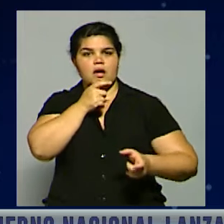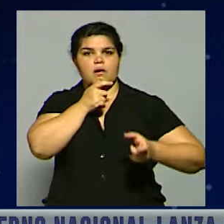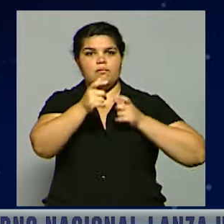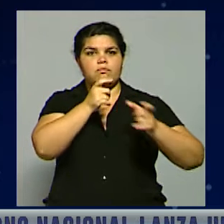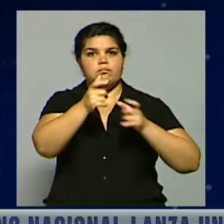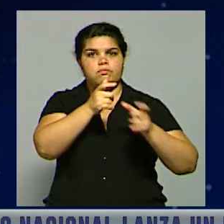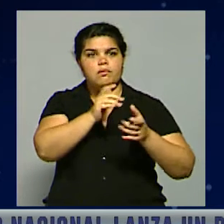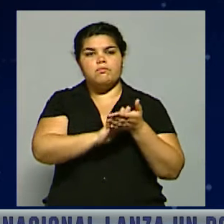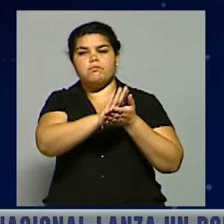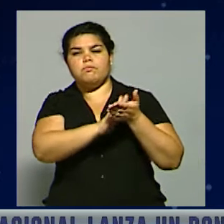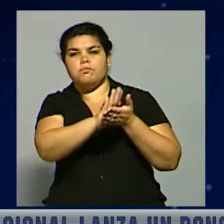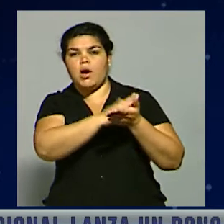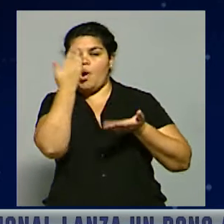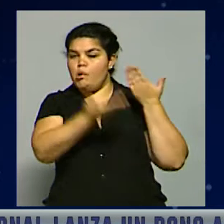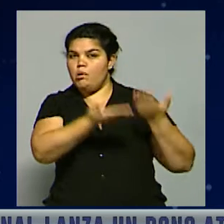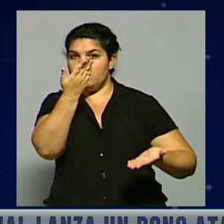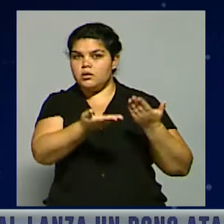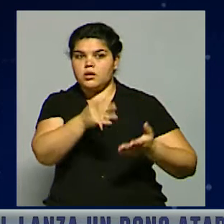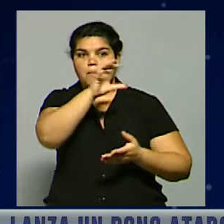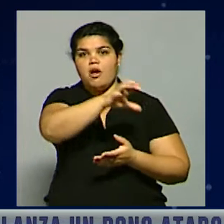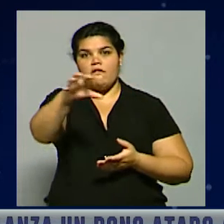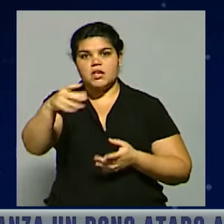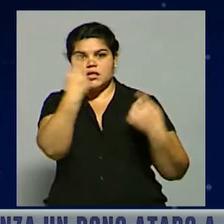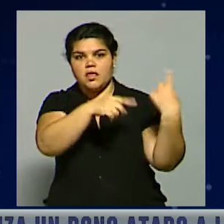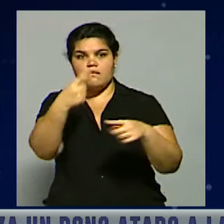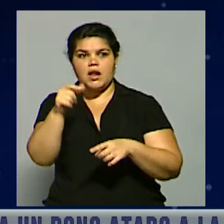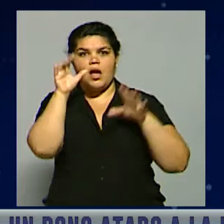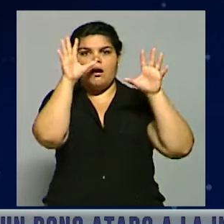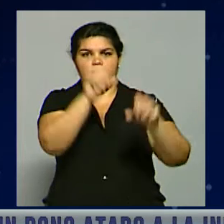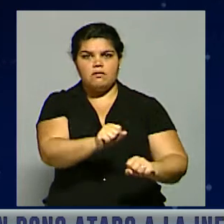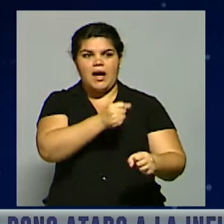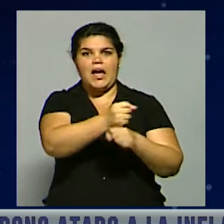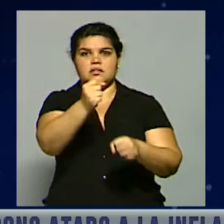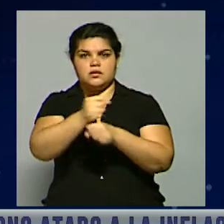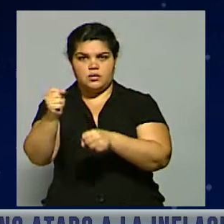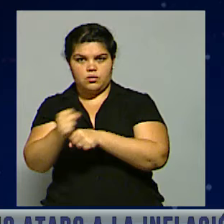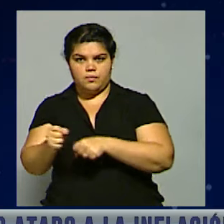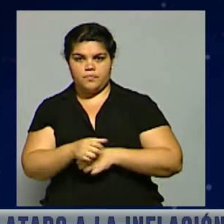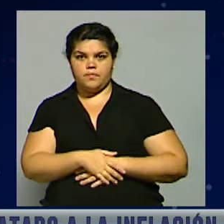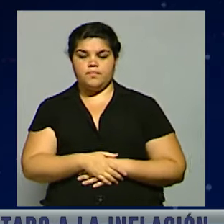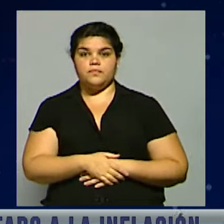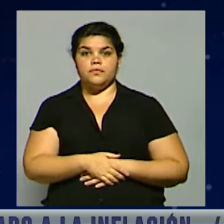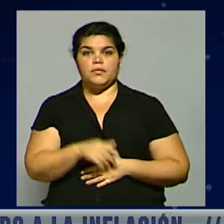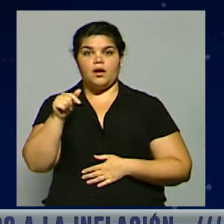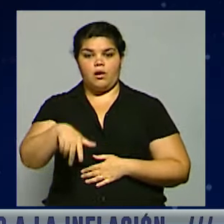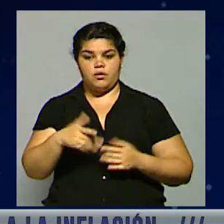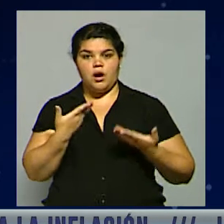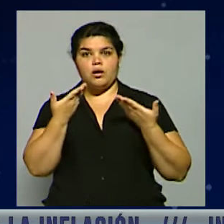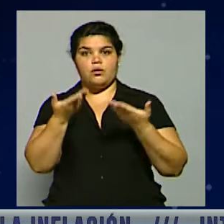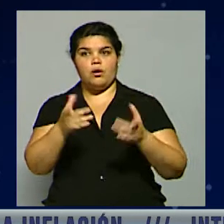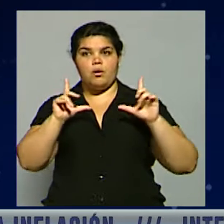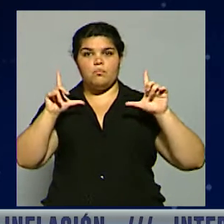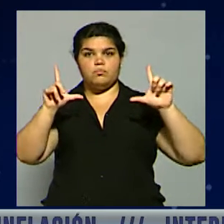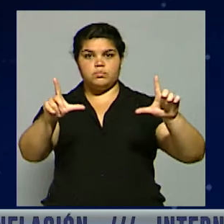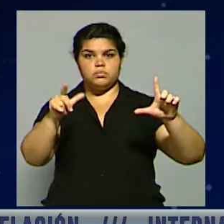la justicia en distintas provincias donde secuestró y asesinó. Bueno, justamente estamos compartiendo la placa de